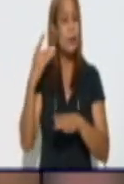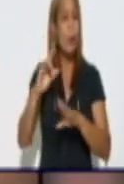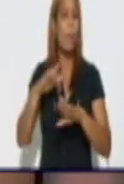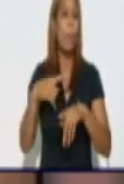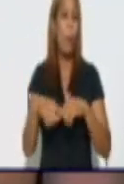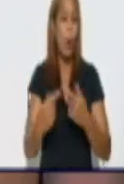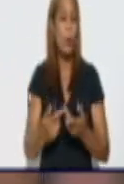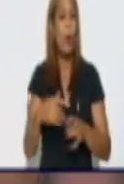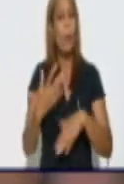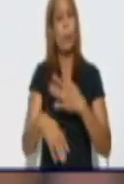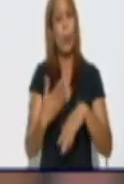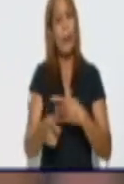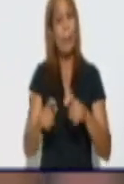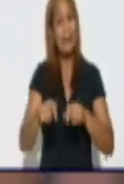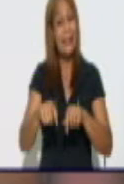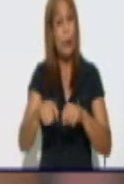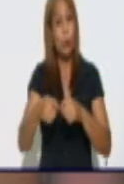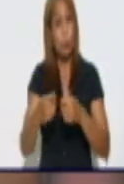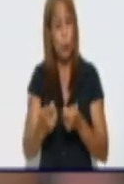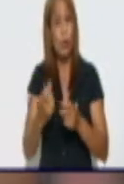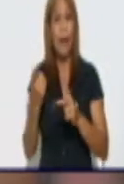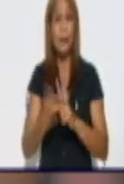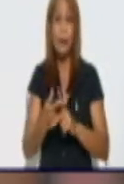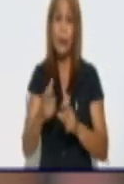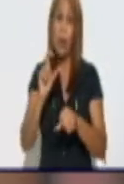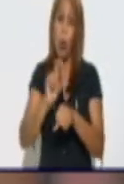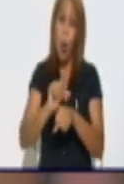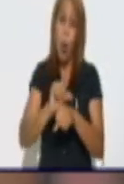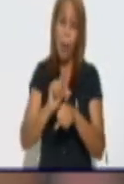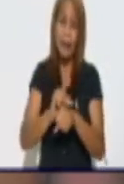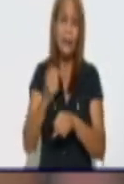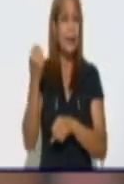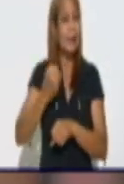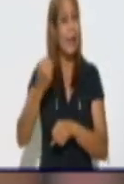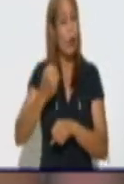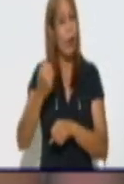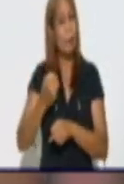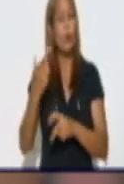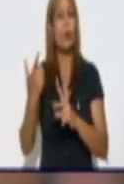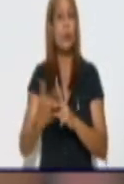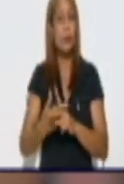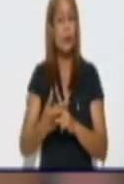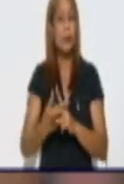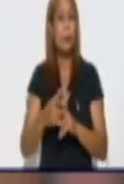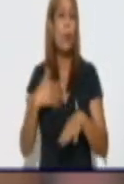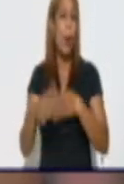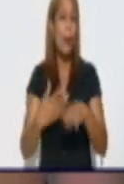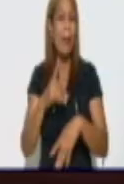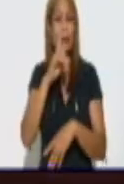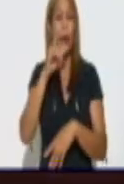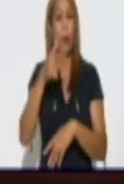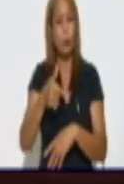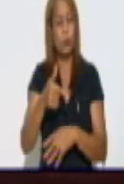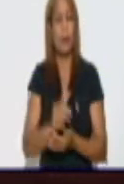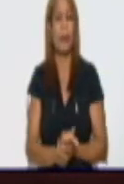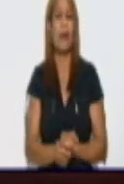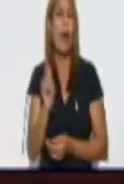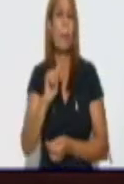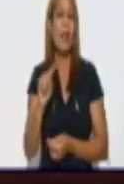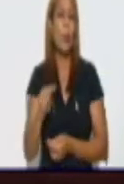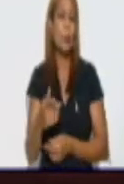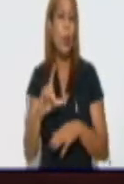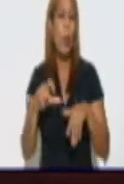rotura de equipo en el caso de lo que es neumático fundamentalmente. Pero sí hemos tenido atraso en esas obras. ¿Cuándo piensan ustedes terminar ahí